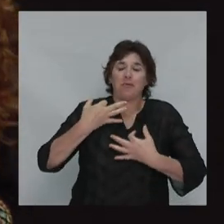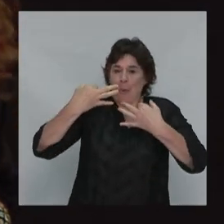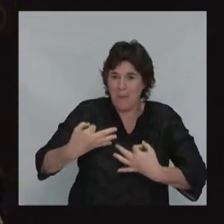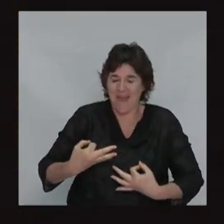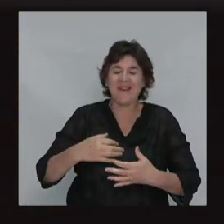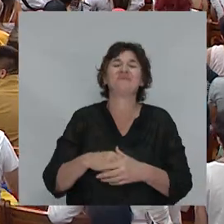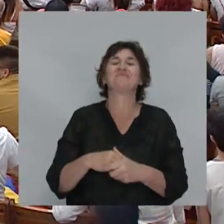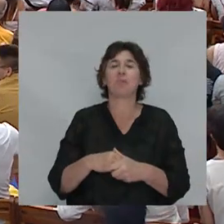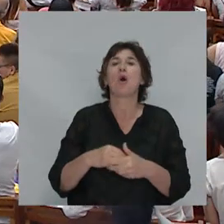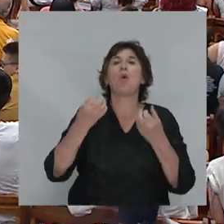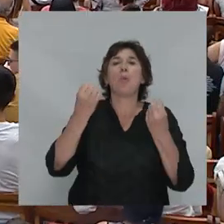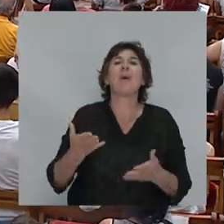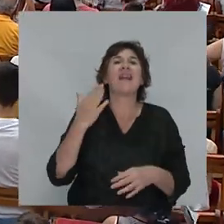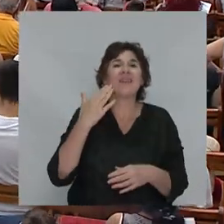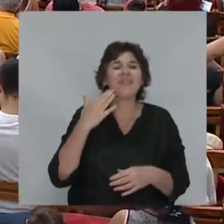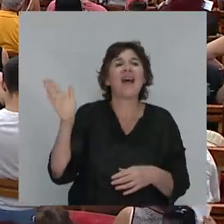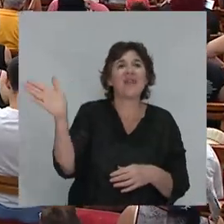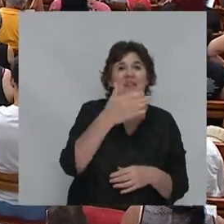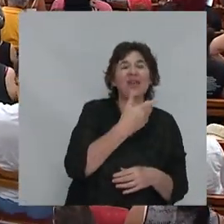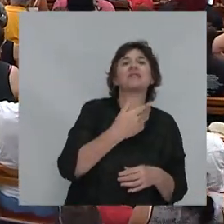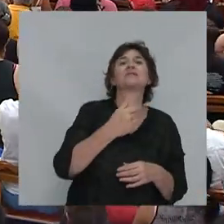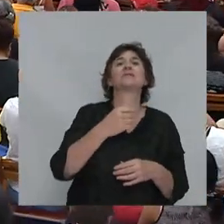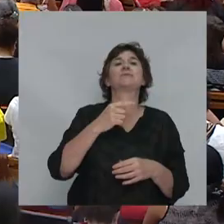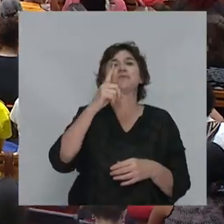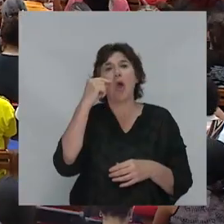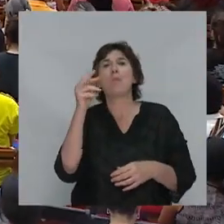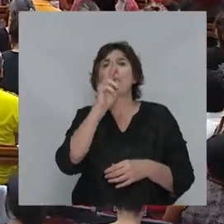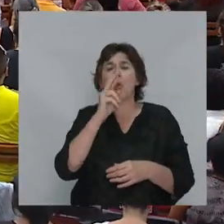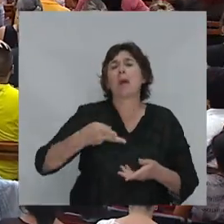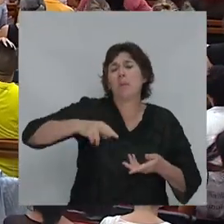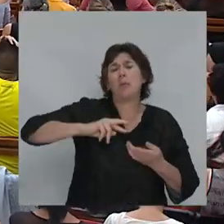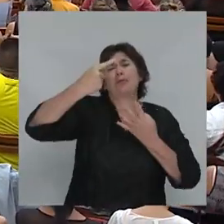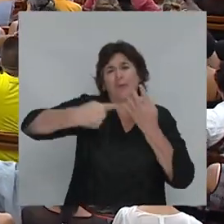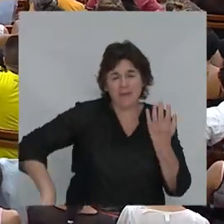buenas tardes, compañeras, compañeros, compañeres. Saludar